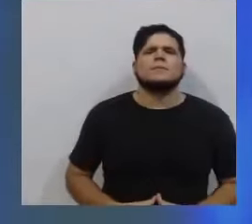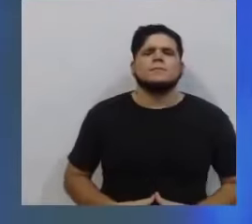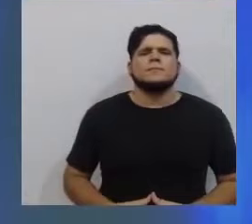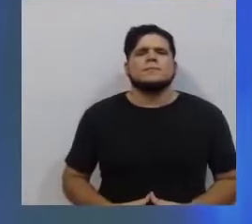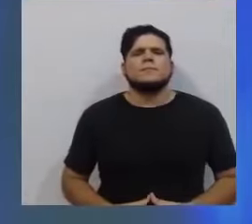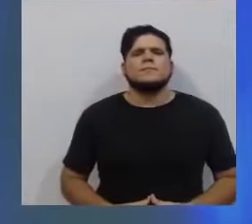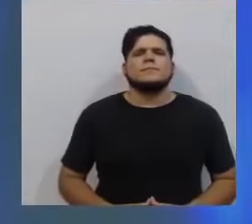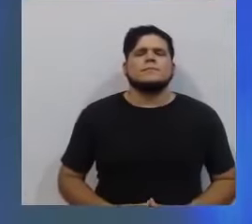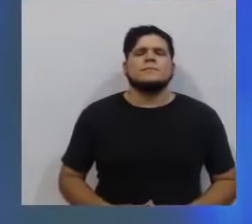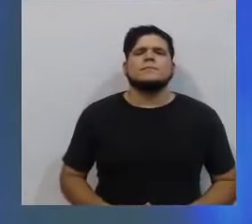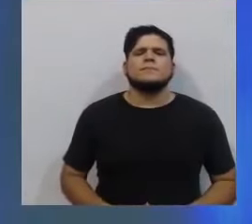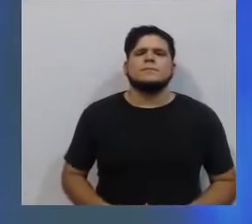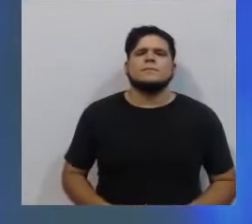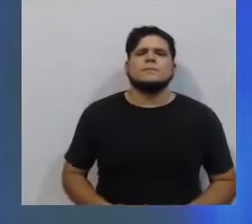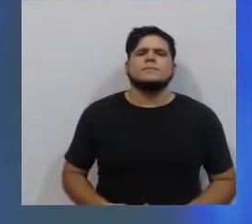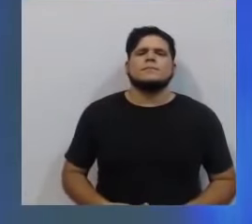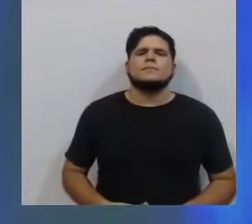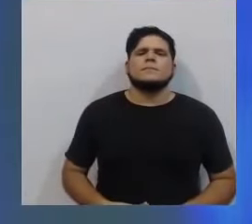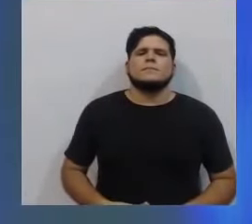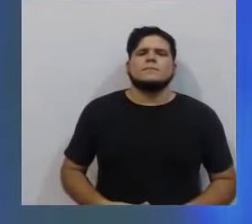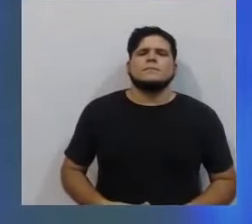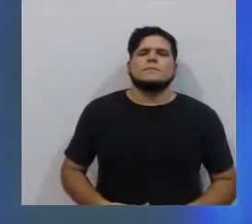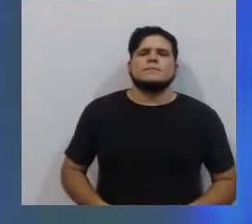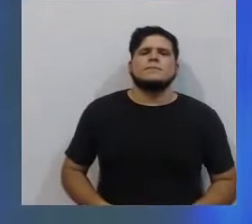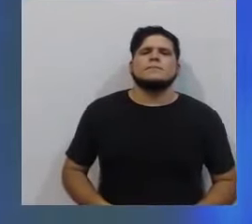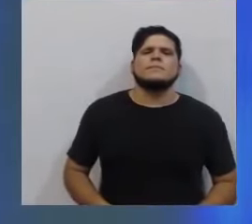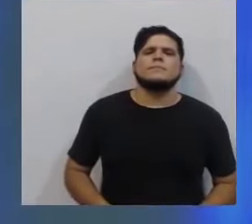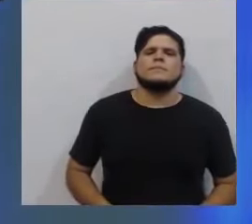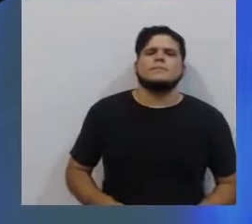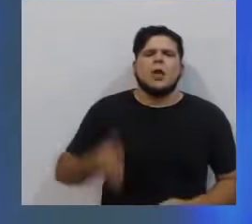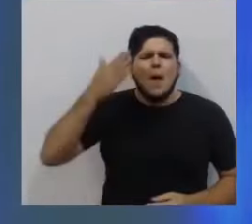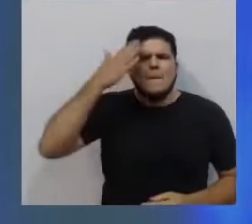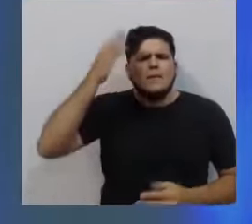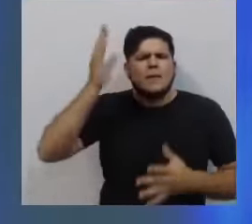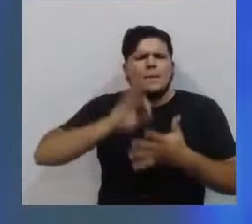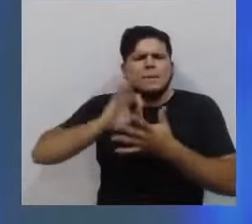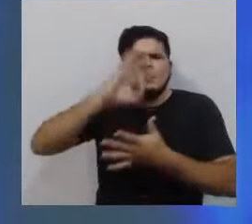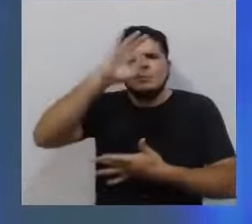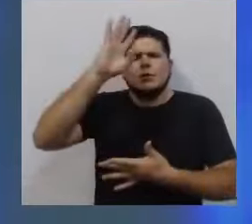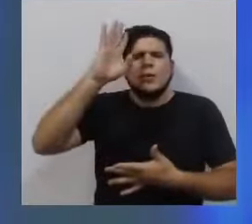obrado como dios había actuado y como dios va a seguir actuando